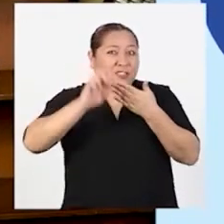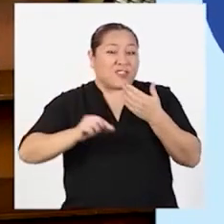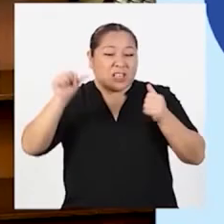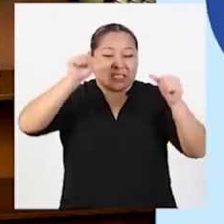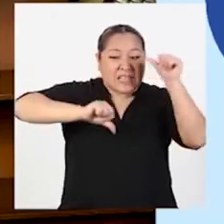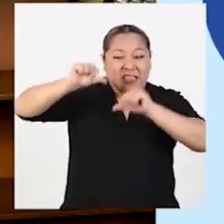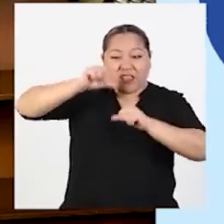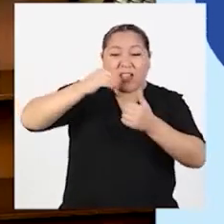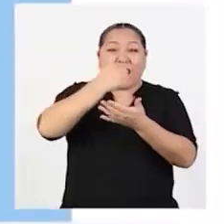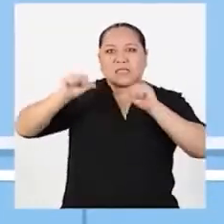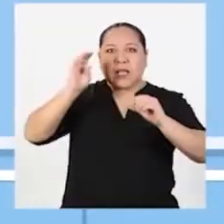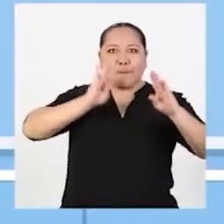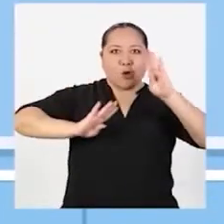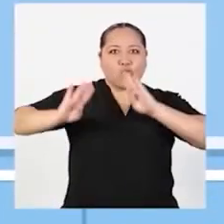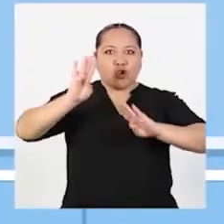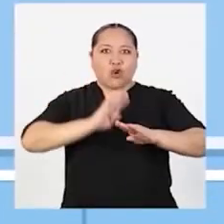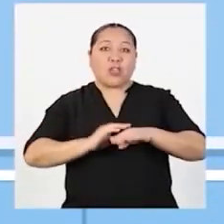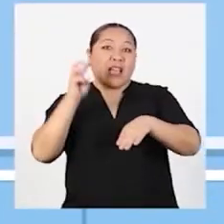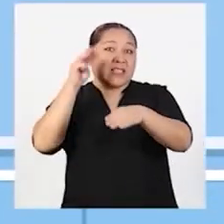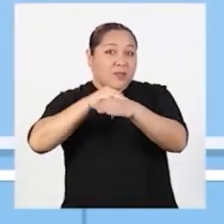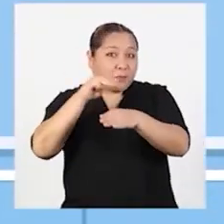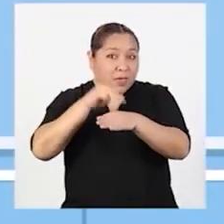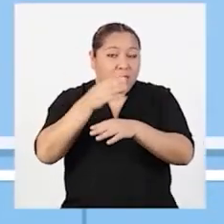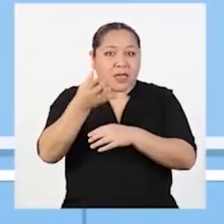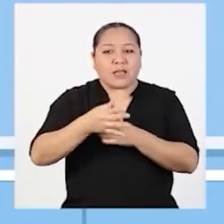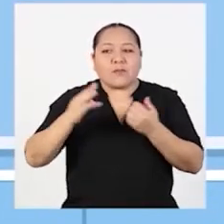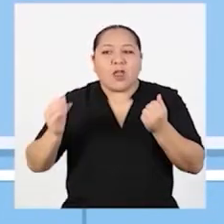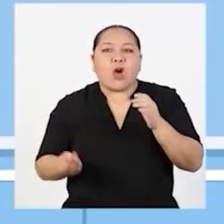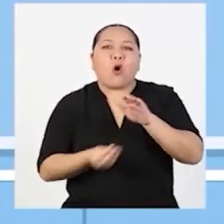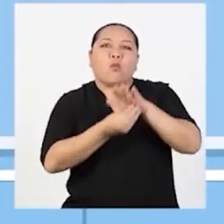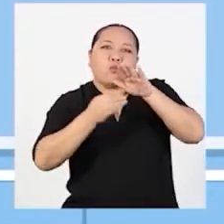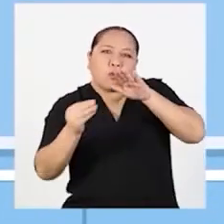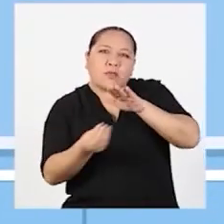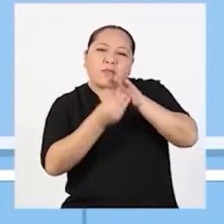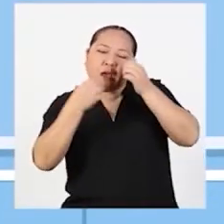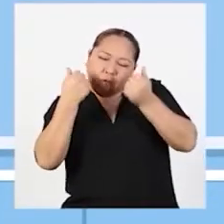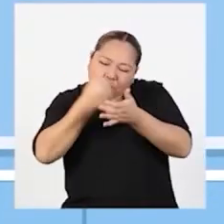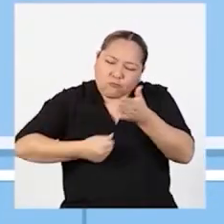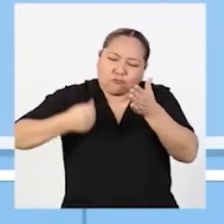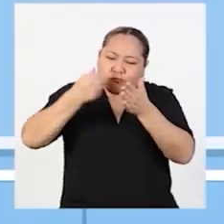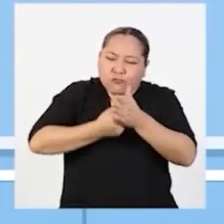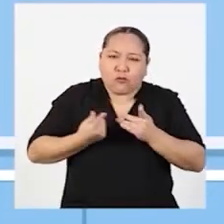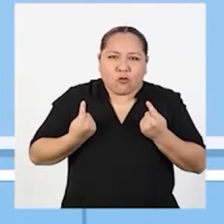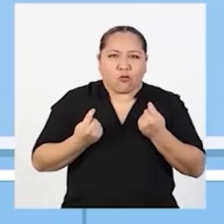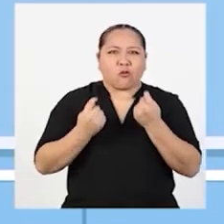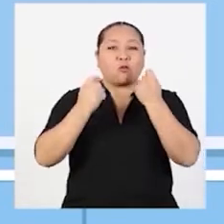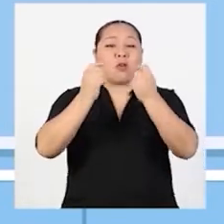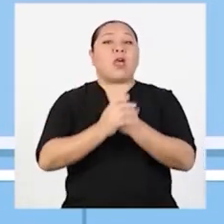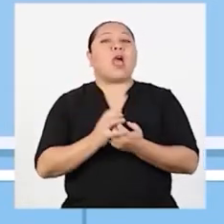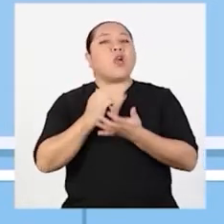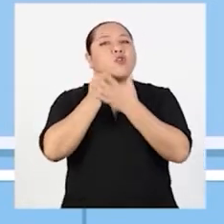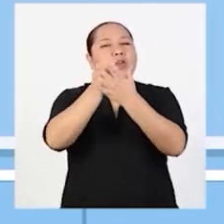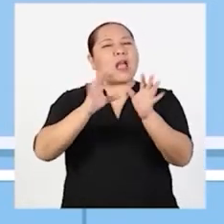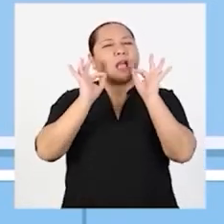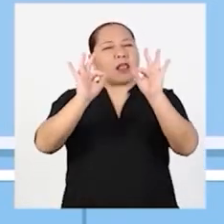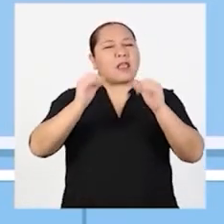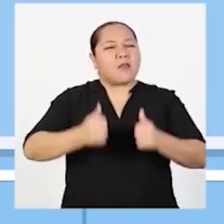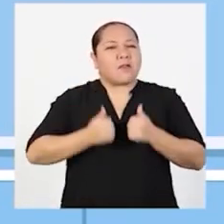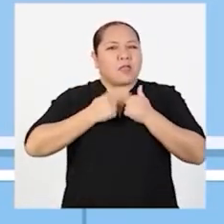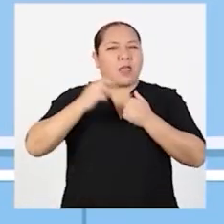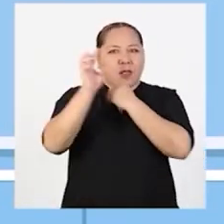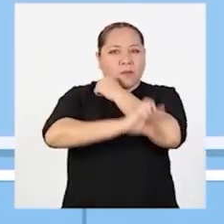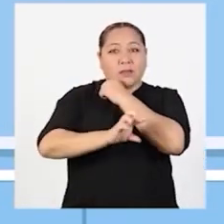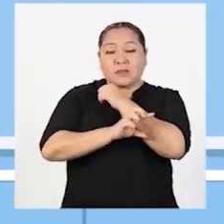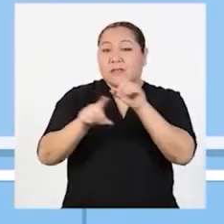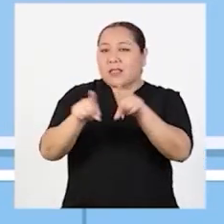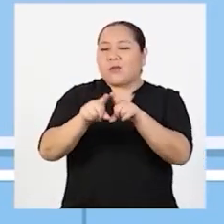la genética. Deseo animar a todas y todos los estudiantes de quinto de secundaria a elegir vocaciones científicas en